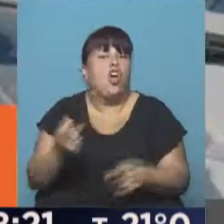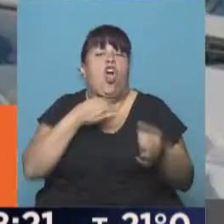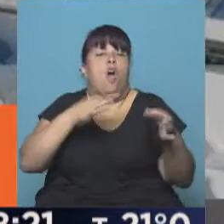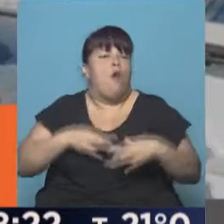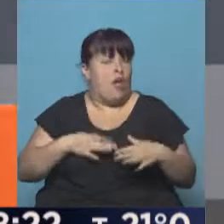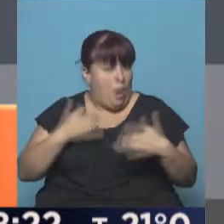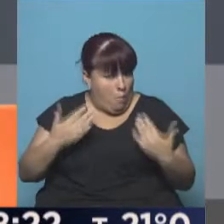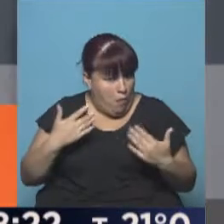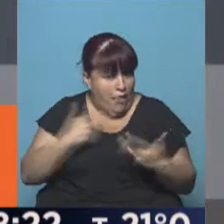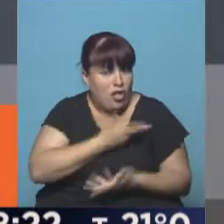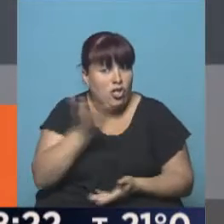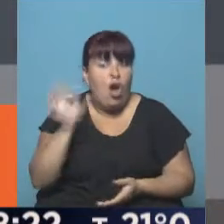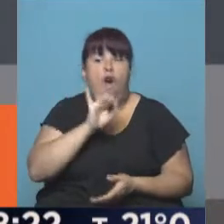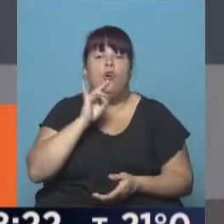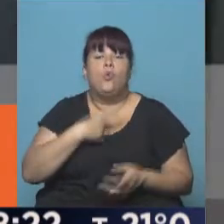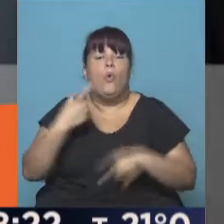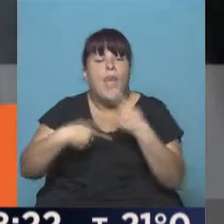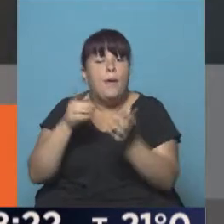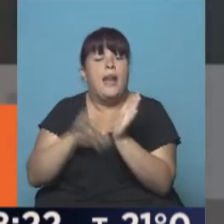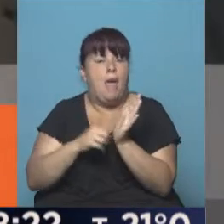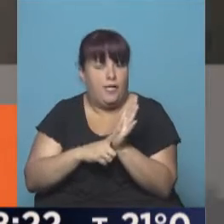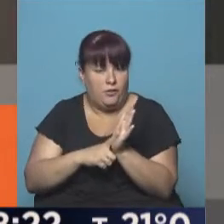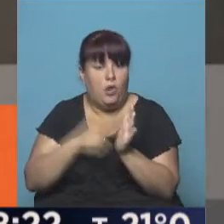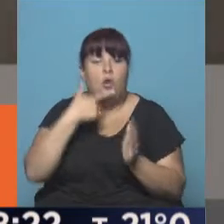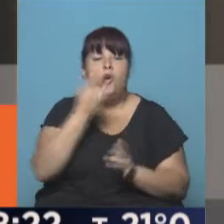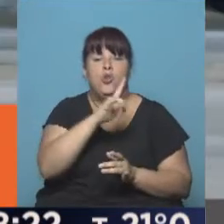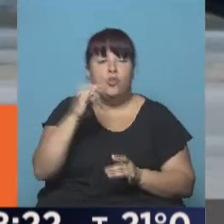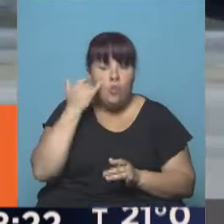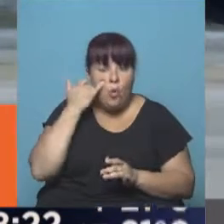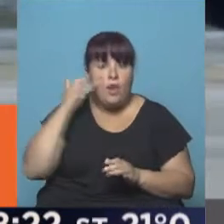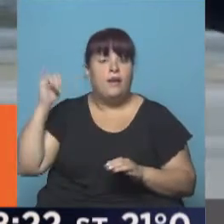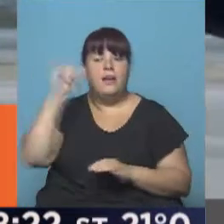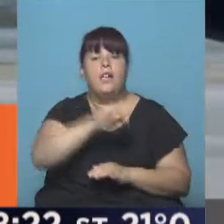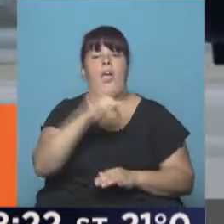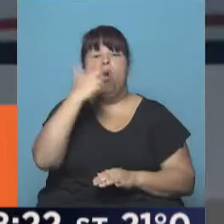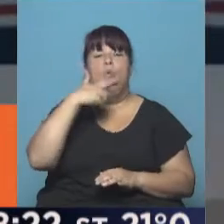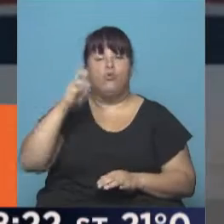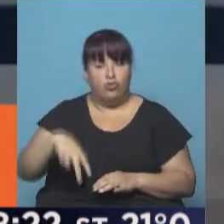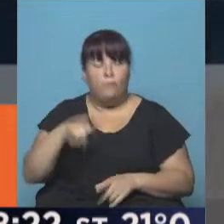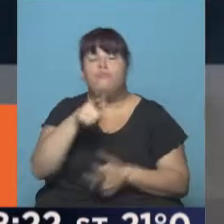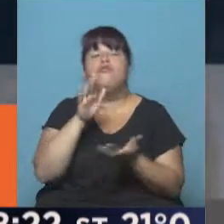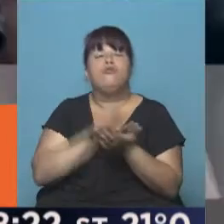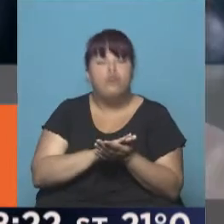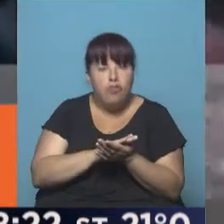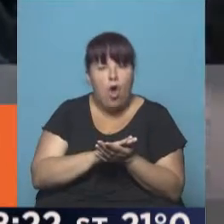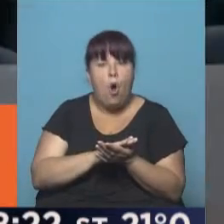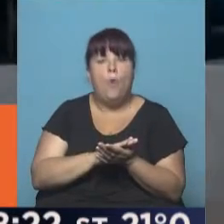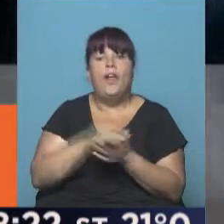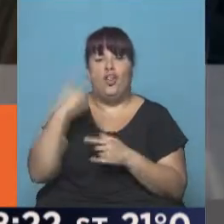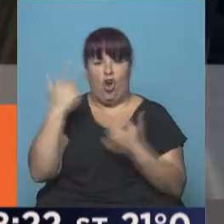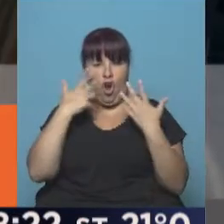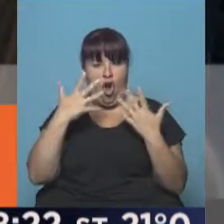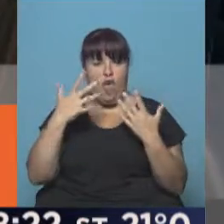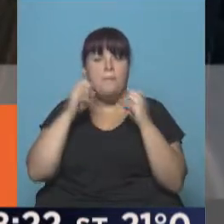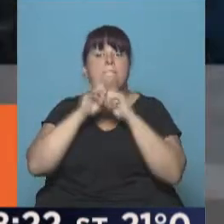queremos? ¿Nos lo permite la sociedad o hay que seguir ciertas reglas? Sully, hazaña en el Hudson. Tiene que ver con lo que se conoció como